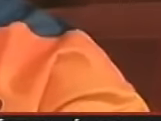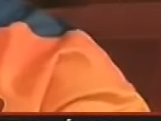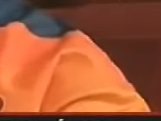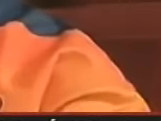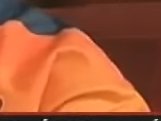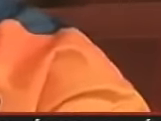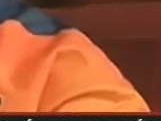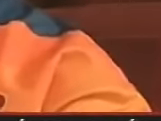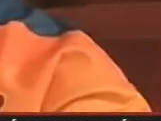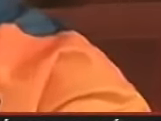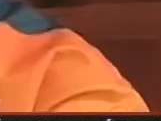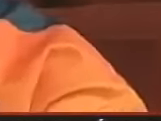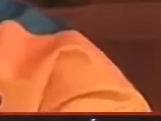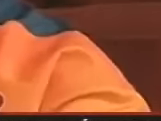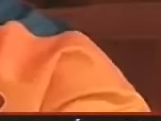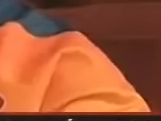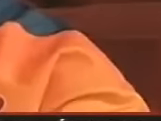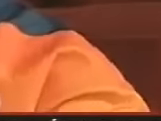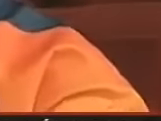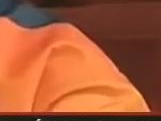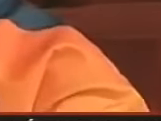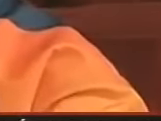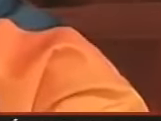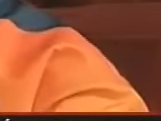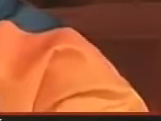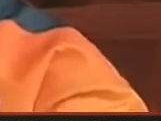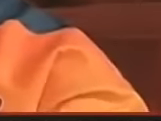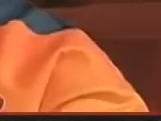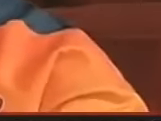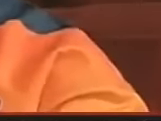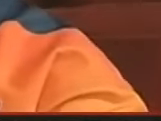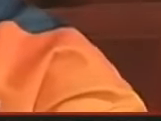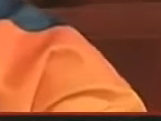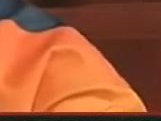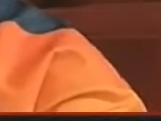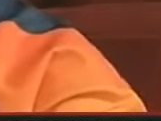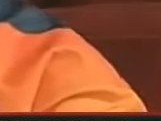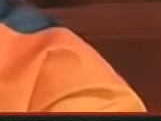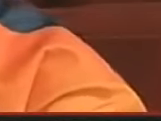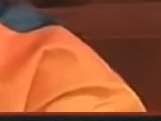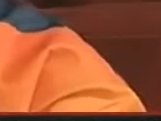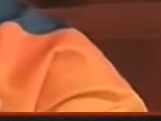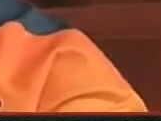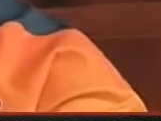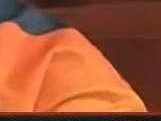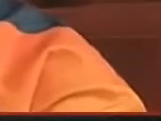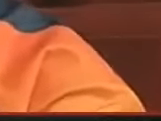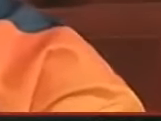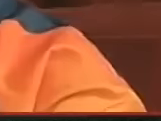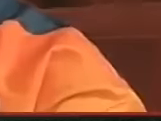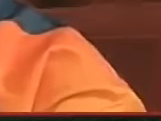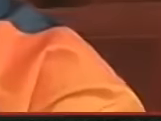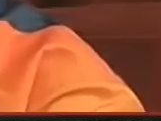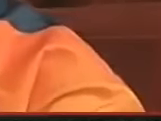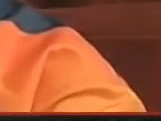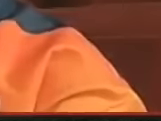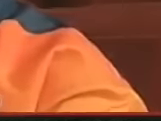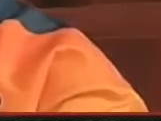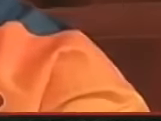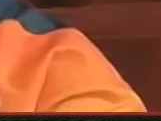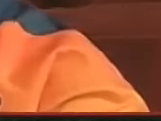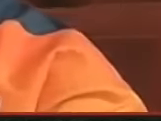discapacidad eh los atletas todo el pueblo venezolano que se movilizó ayer de forma pacífica con amor con